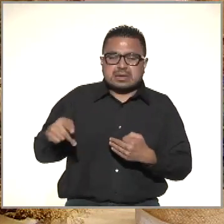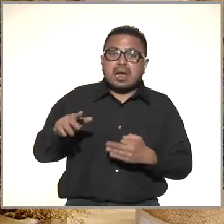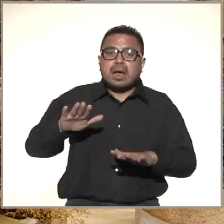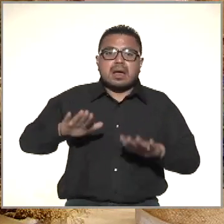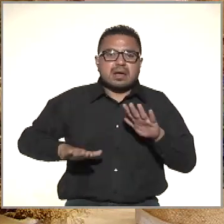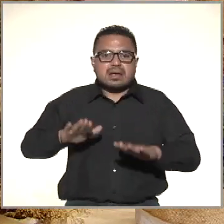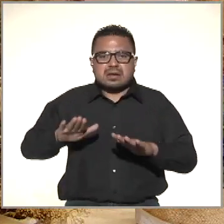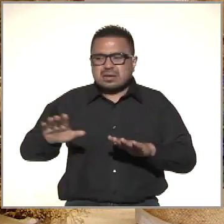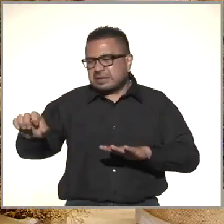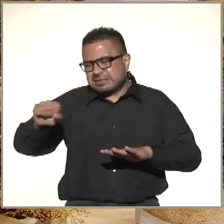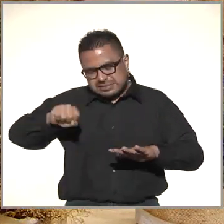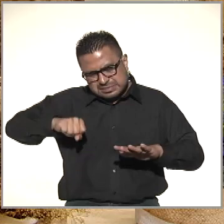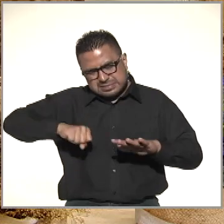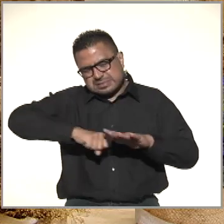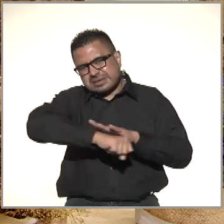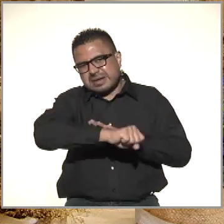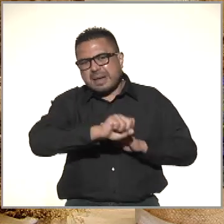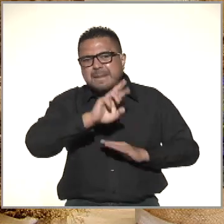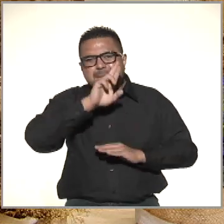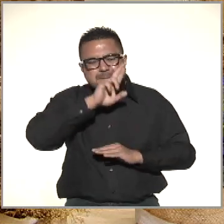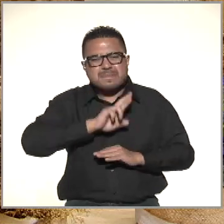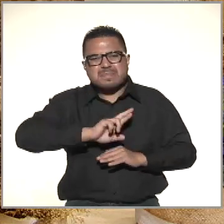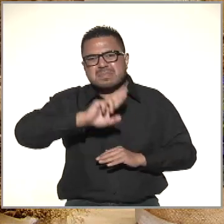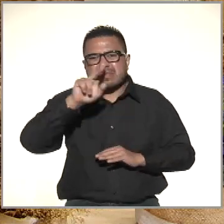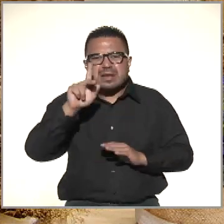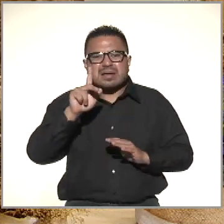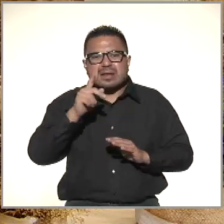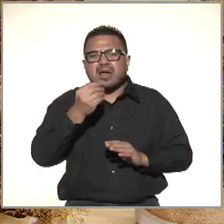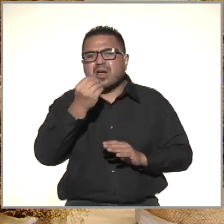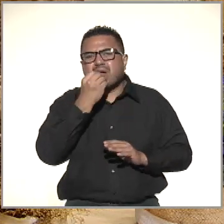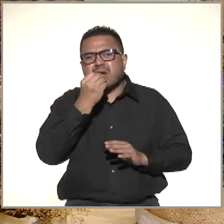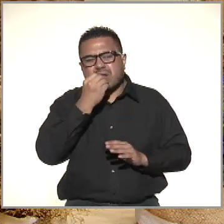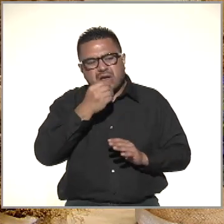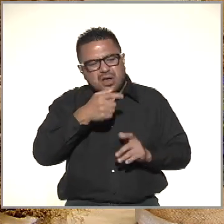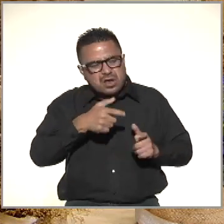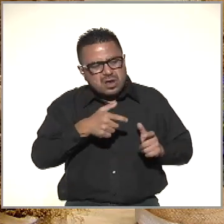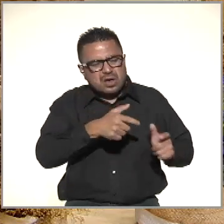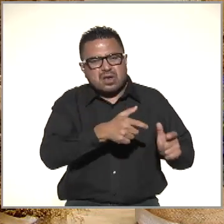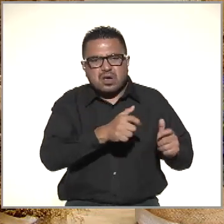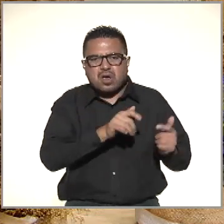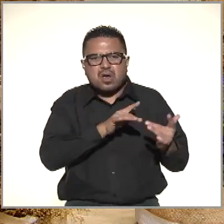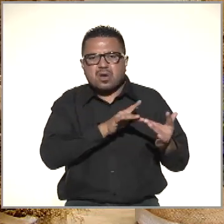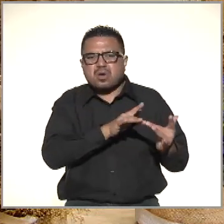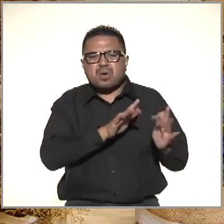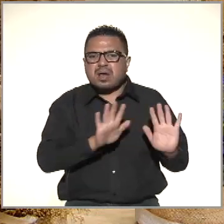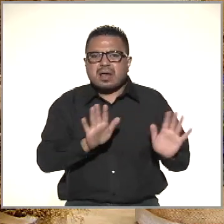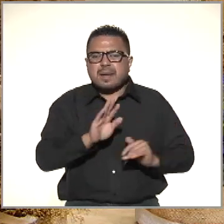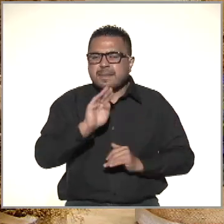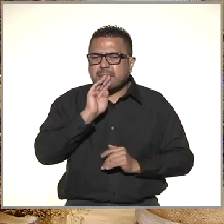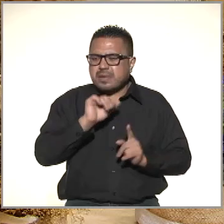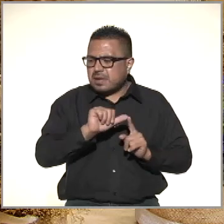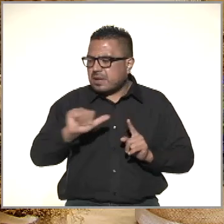veces los encierran y les llevan de comer, pero no hay contacto de la madre con el niño, la madre no